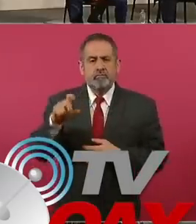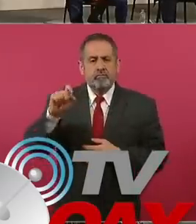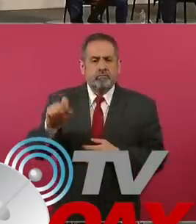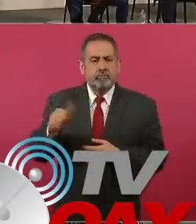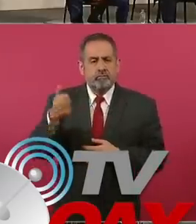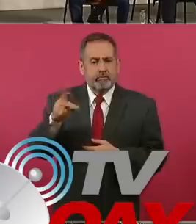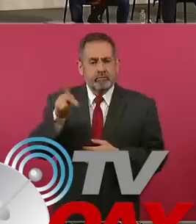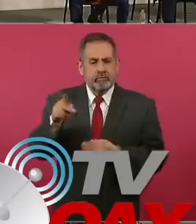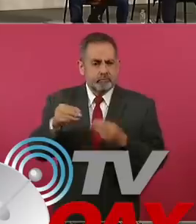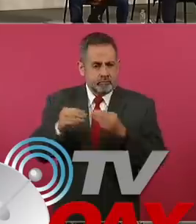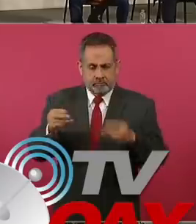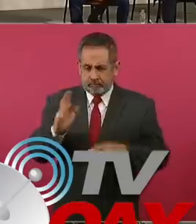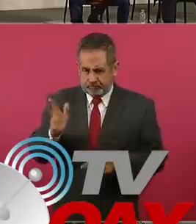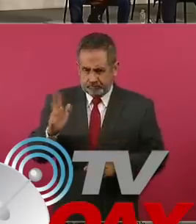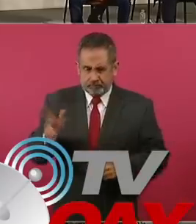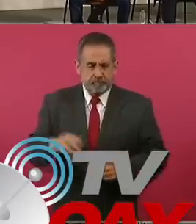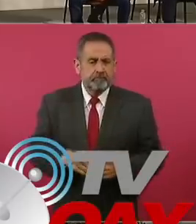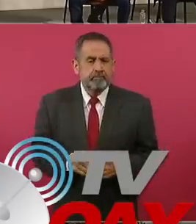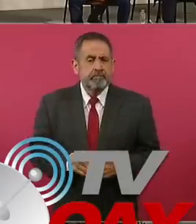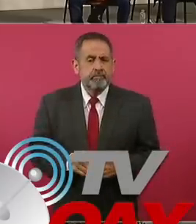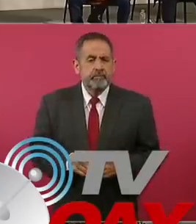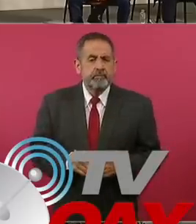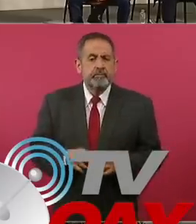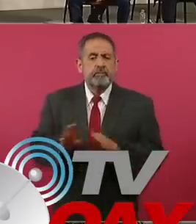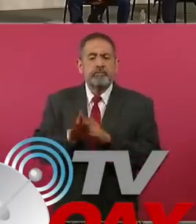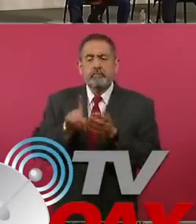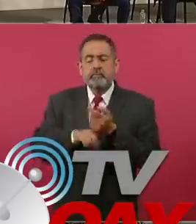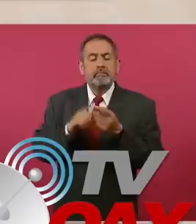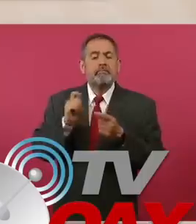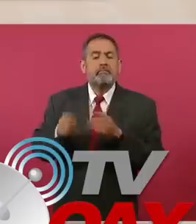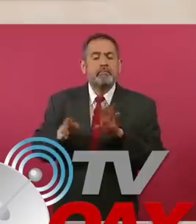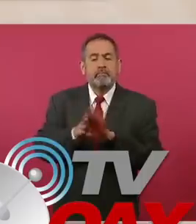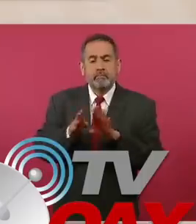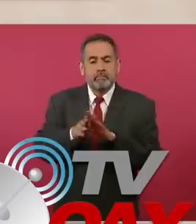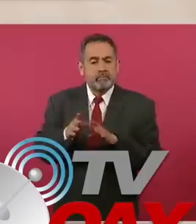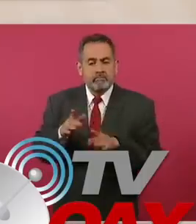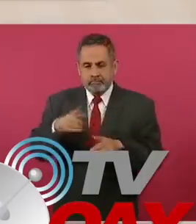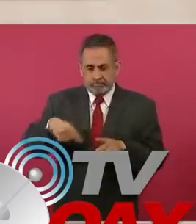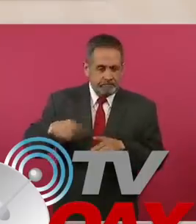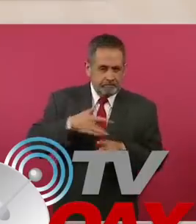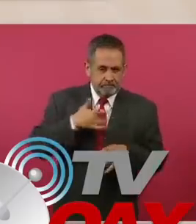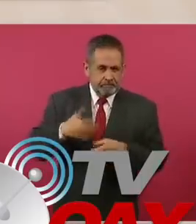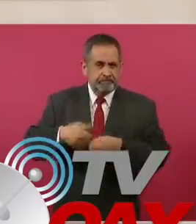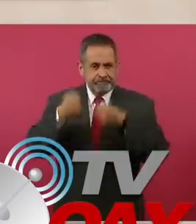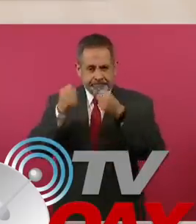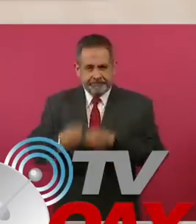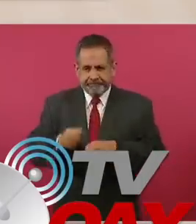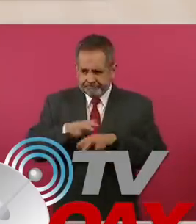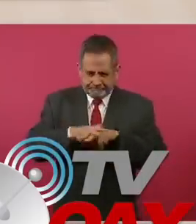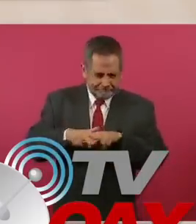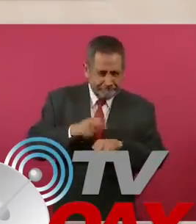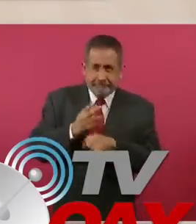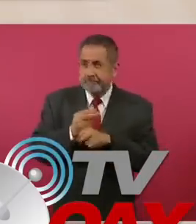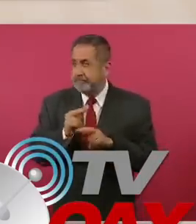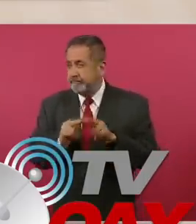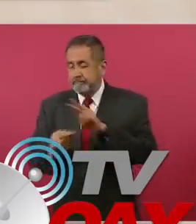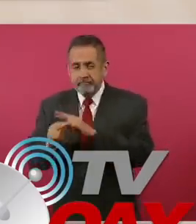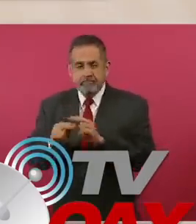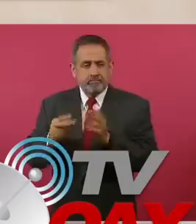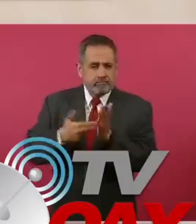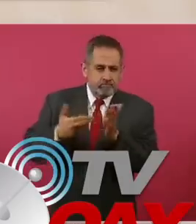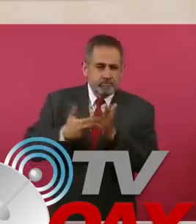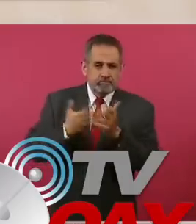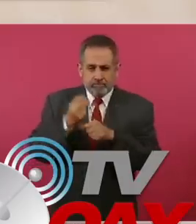226 kilómetros, generando hoy una seguridad de los trabajos industriales